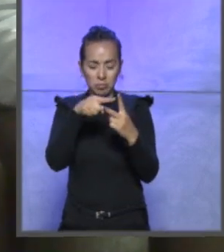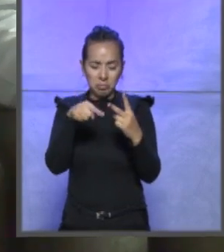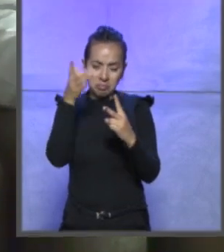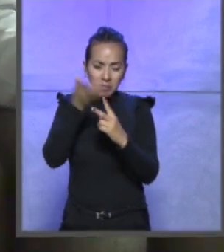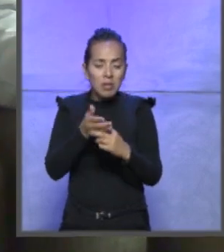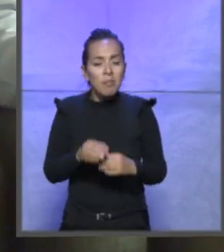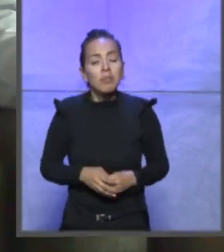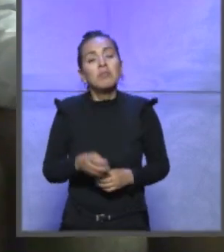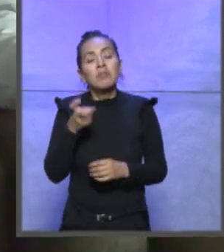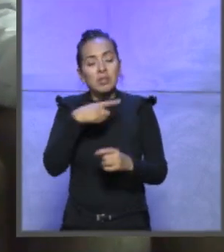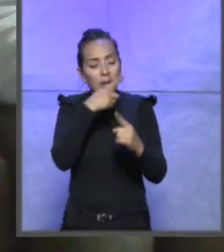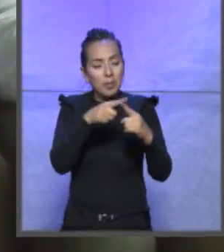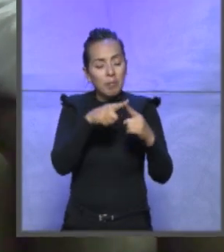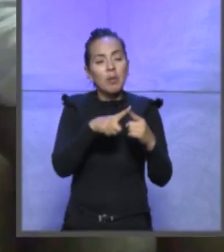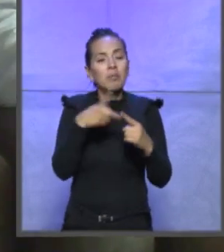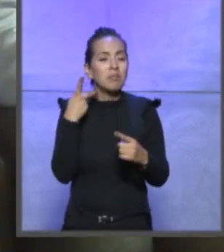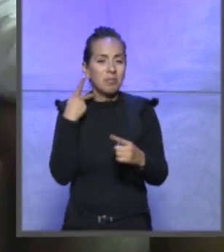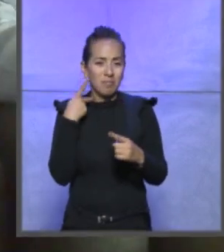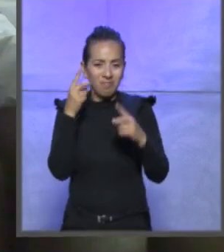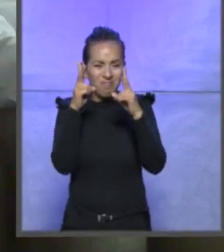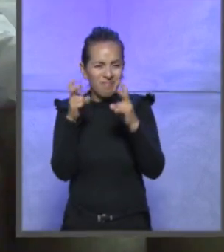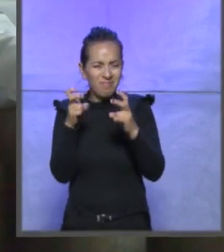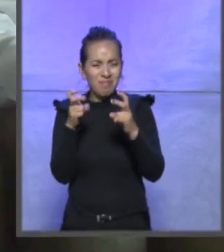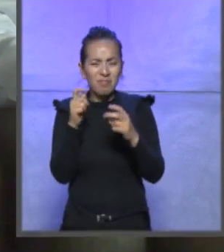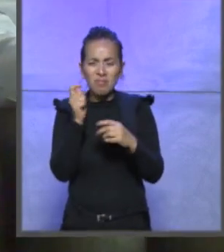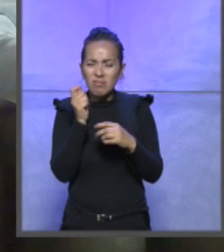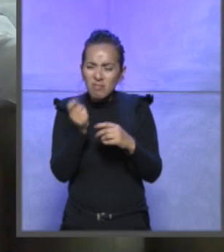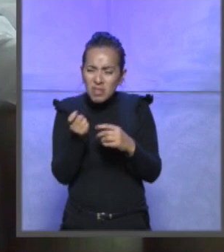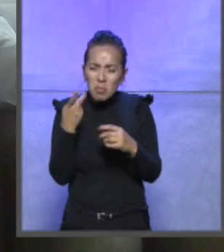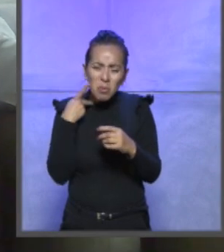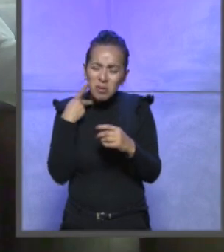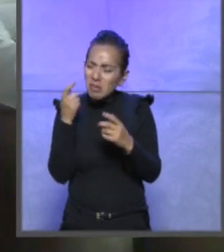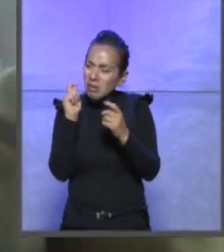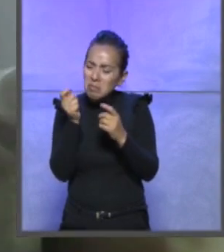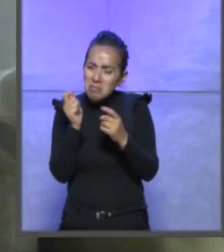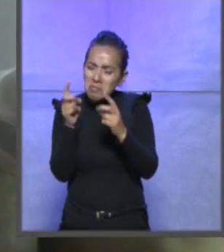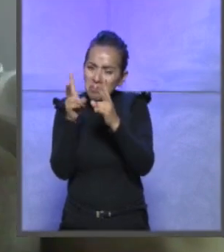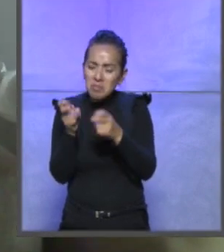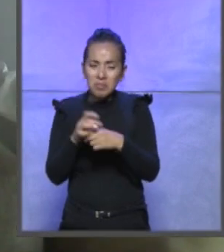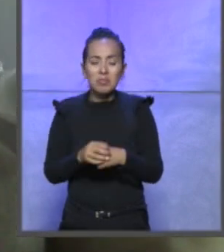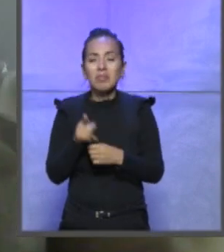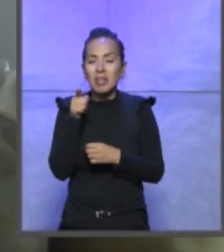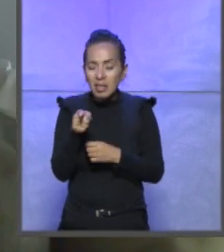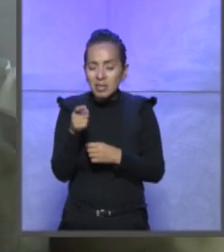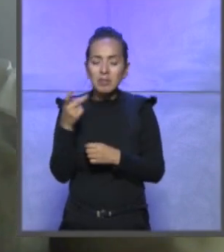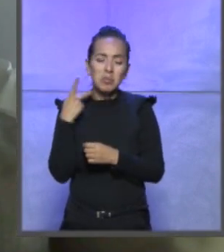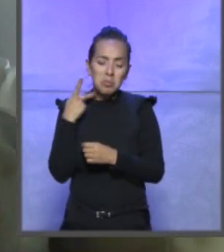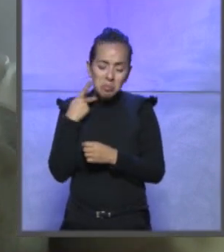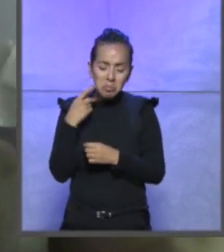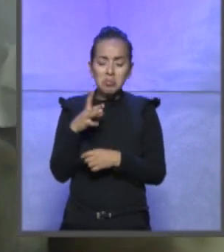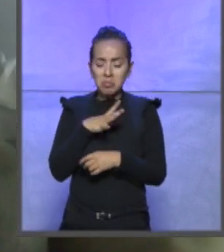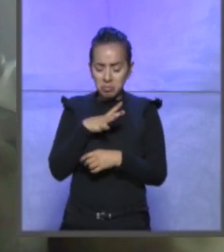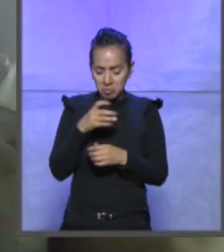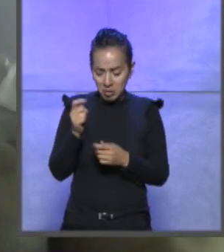breves. El primero sería la política. ¿A qué referimos cuando hablamos de política? Pues muy fácil, son actividades